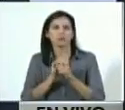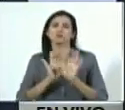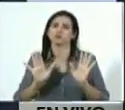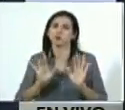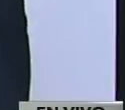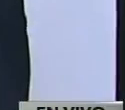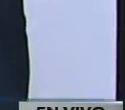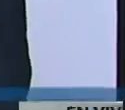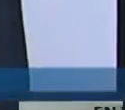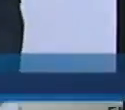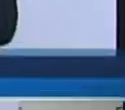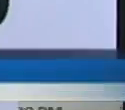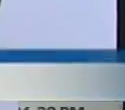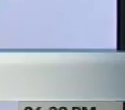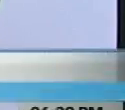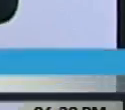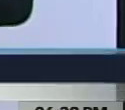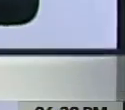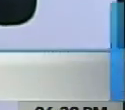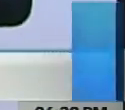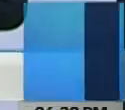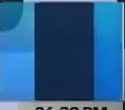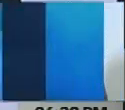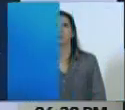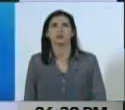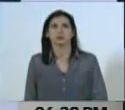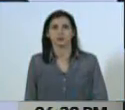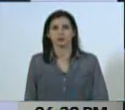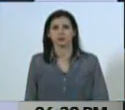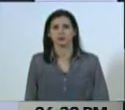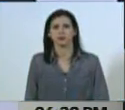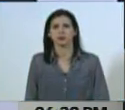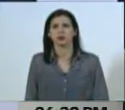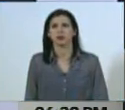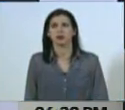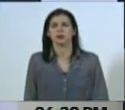mandatos, la memoria y cuenta anual del Estado de la Nación.